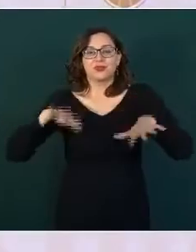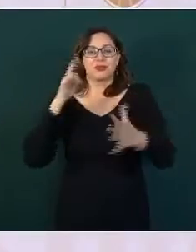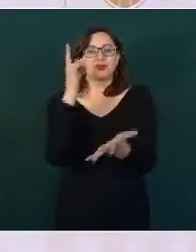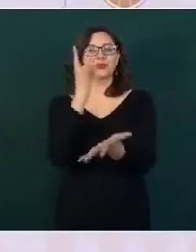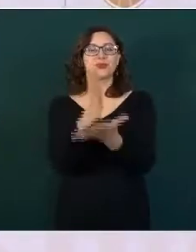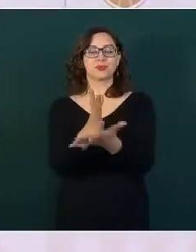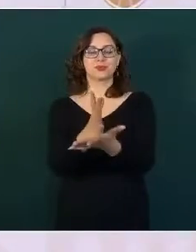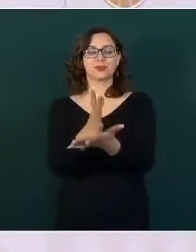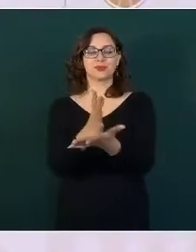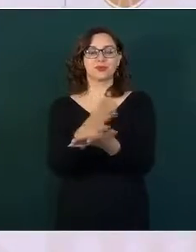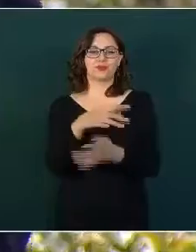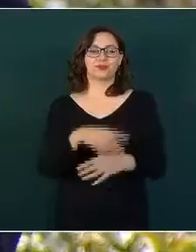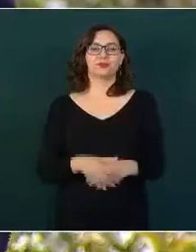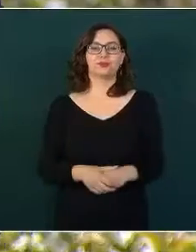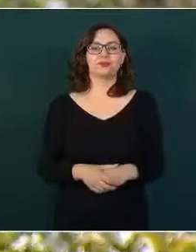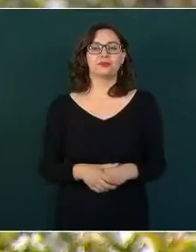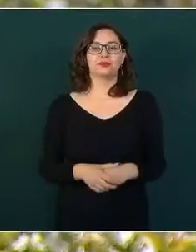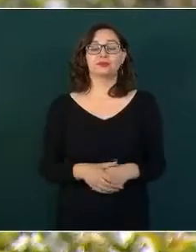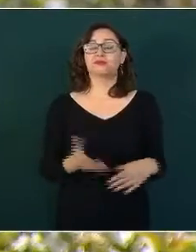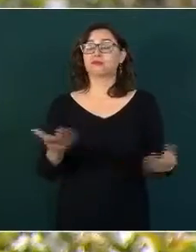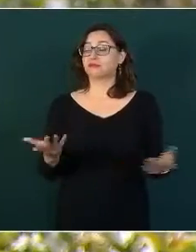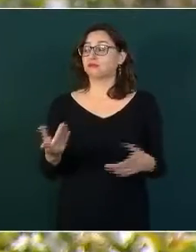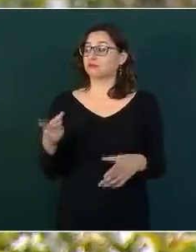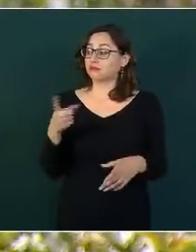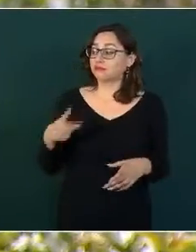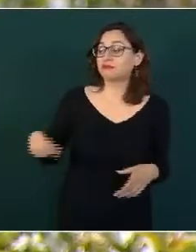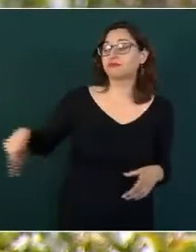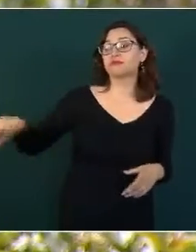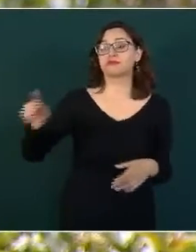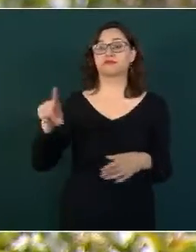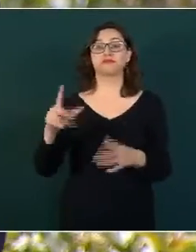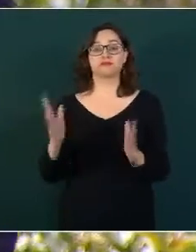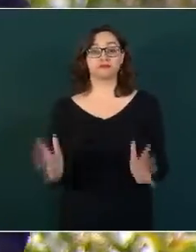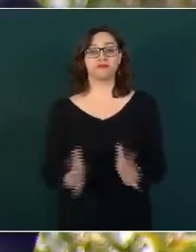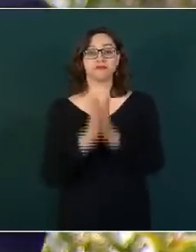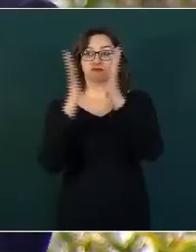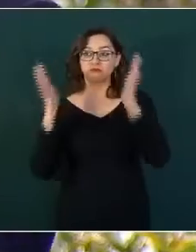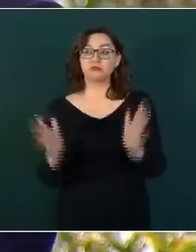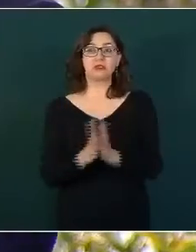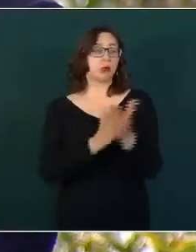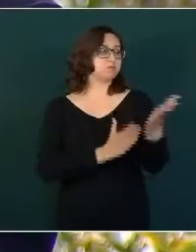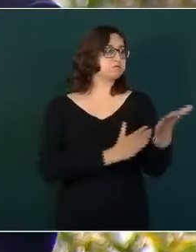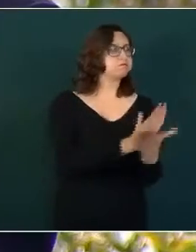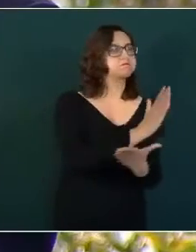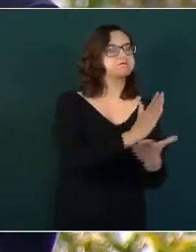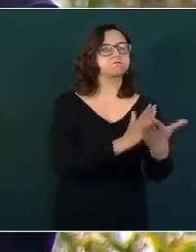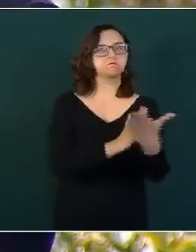Esta participación activa de las Fuerzas Armadas,